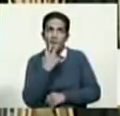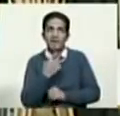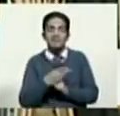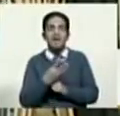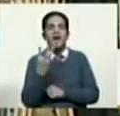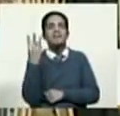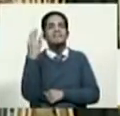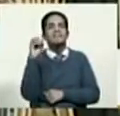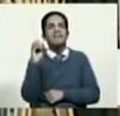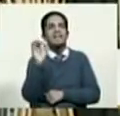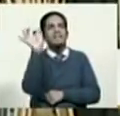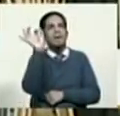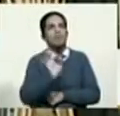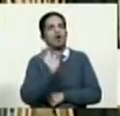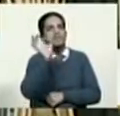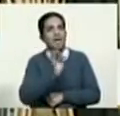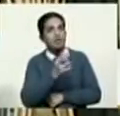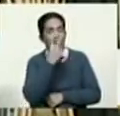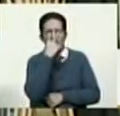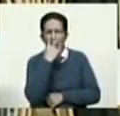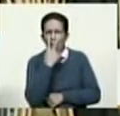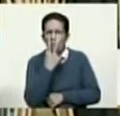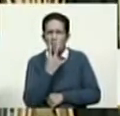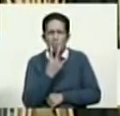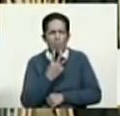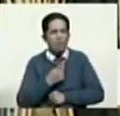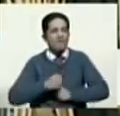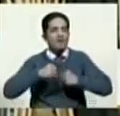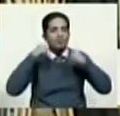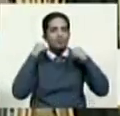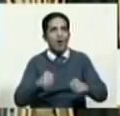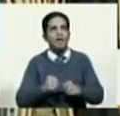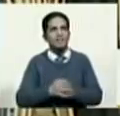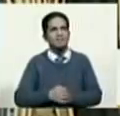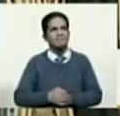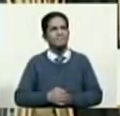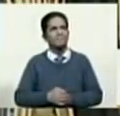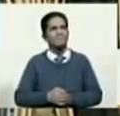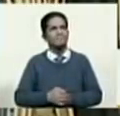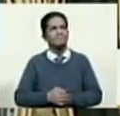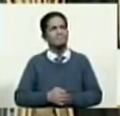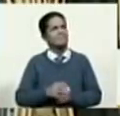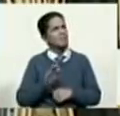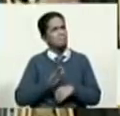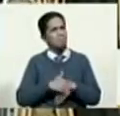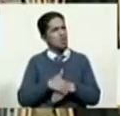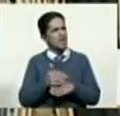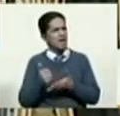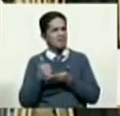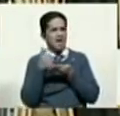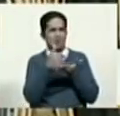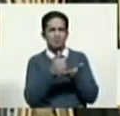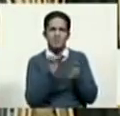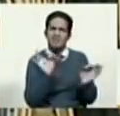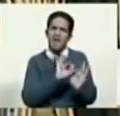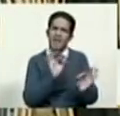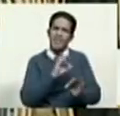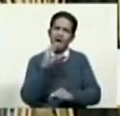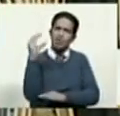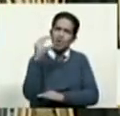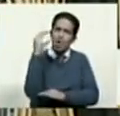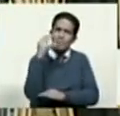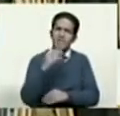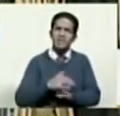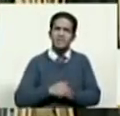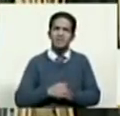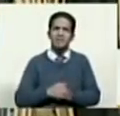30% de miseria, de pobreza extrema. Y que dejen el show. ¿Por qué no van a ayudar al pueblo de Cúcuta y de Colombia? ¿Por qué